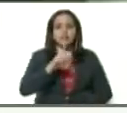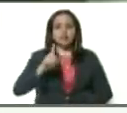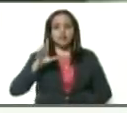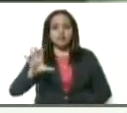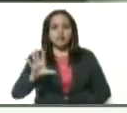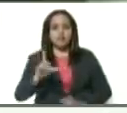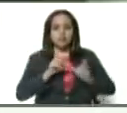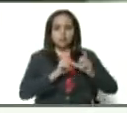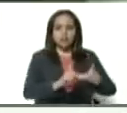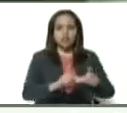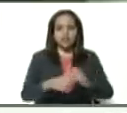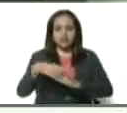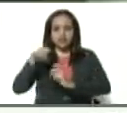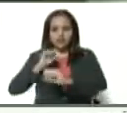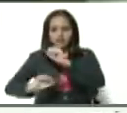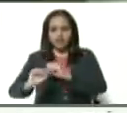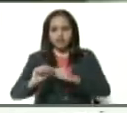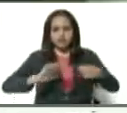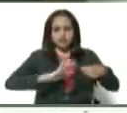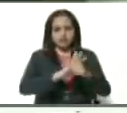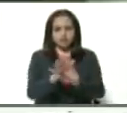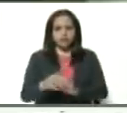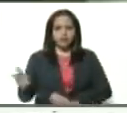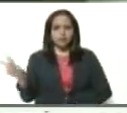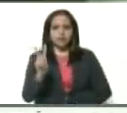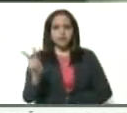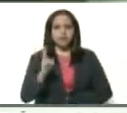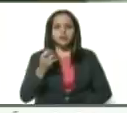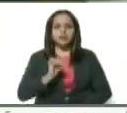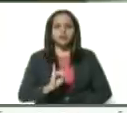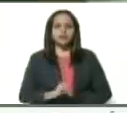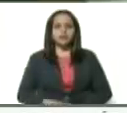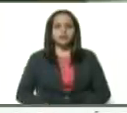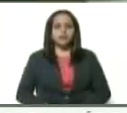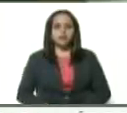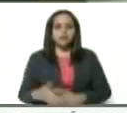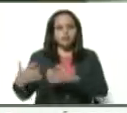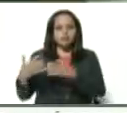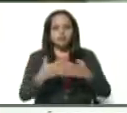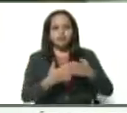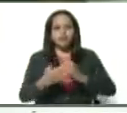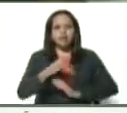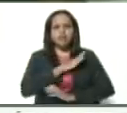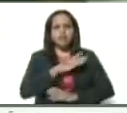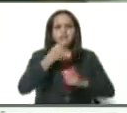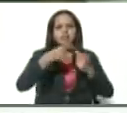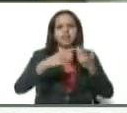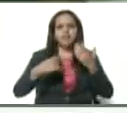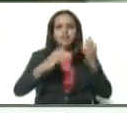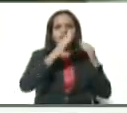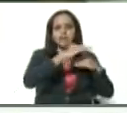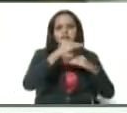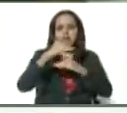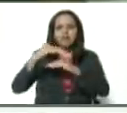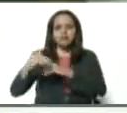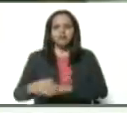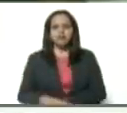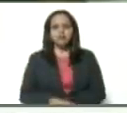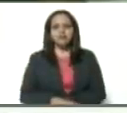de esta batalla. ¿No? Venezuela ha sido una batalla que ha tenido distintas etapas. ¿No?